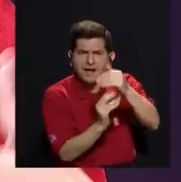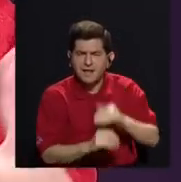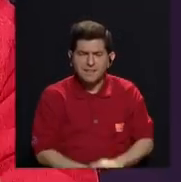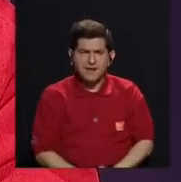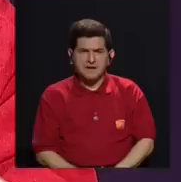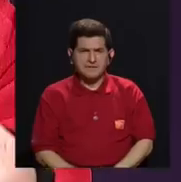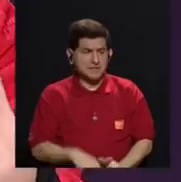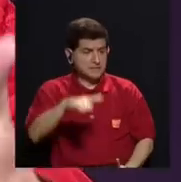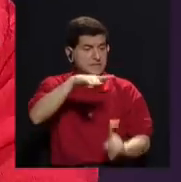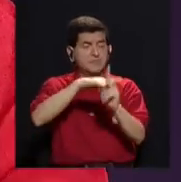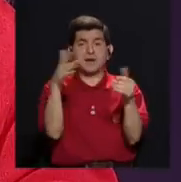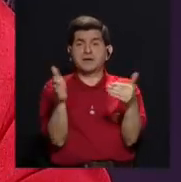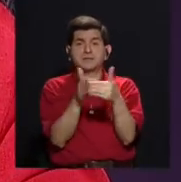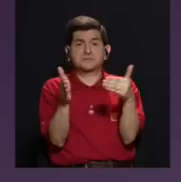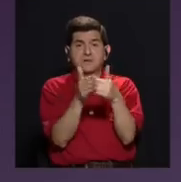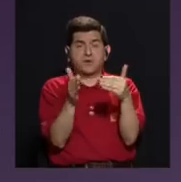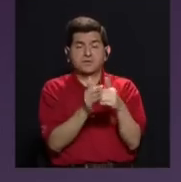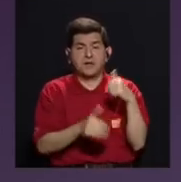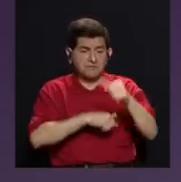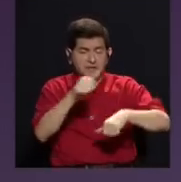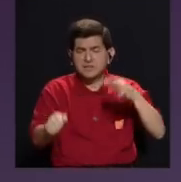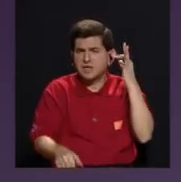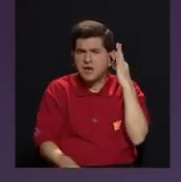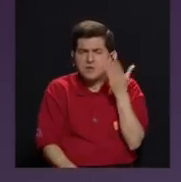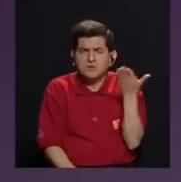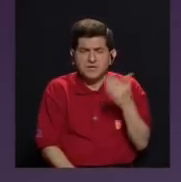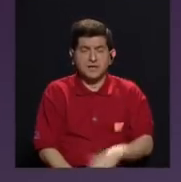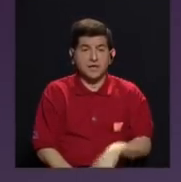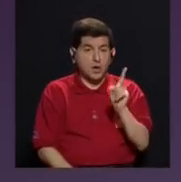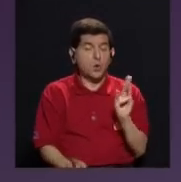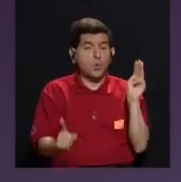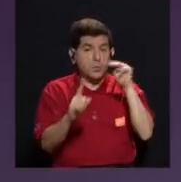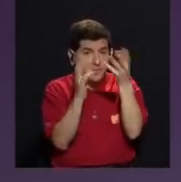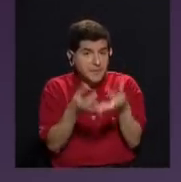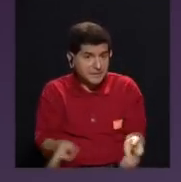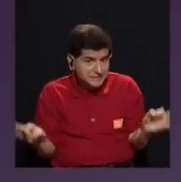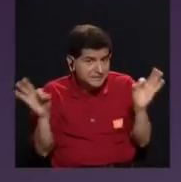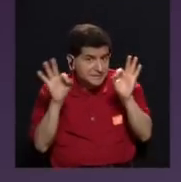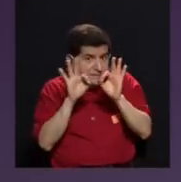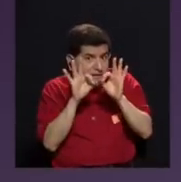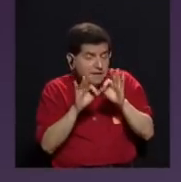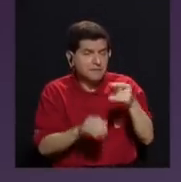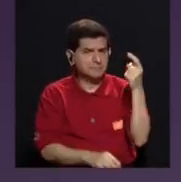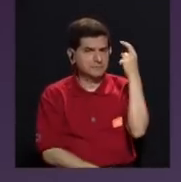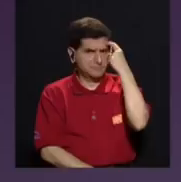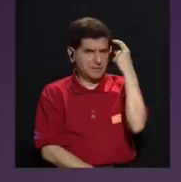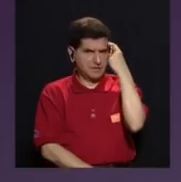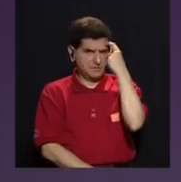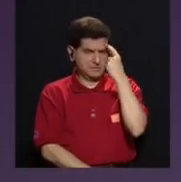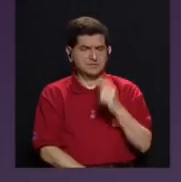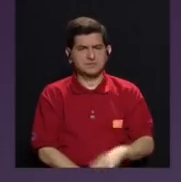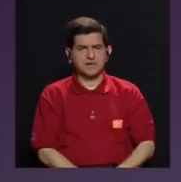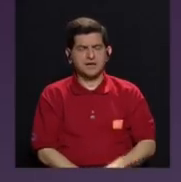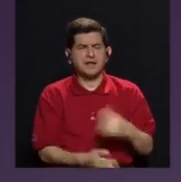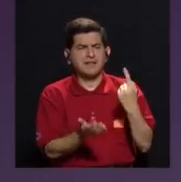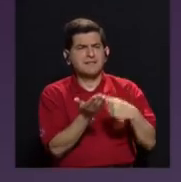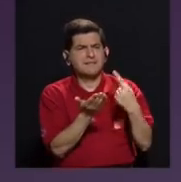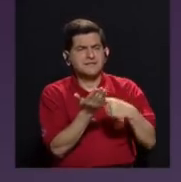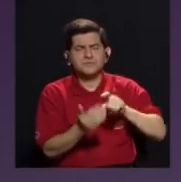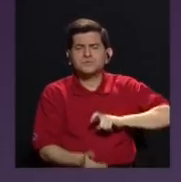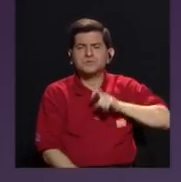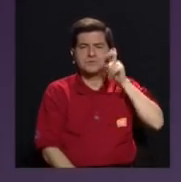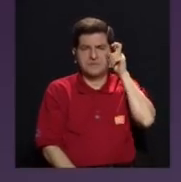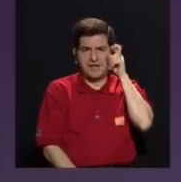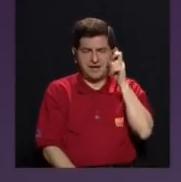el resurgir digamos femenino yo creo que uno de los mensajes más importantes es pensar verdad que es también algo de la discusión sobre el